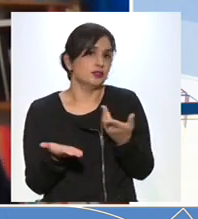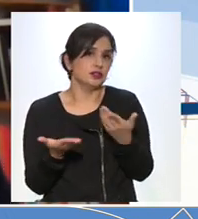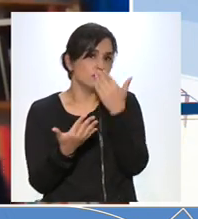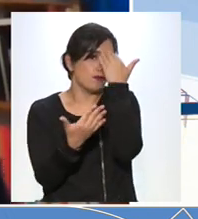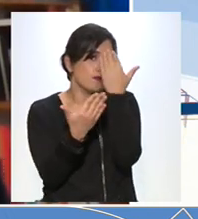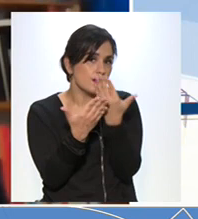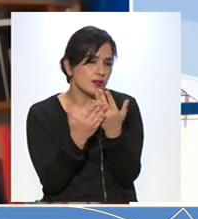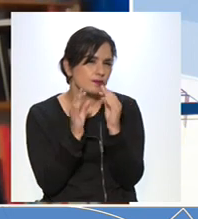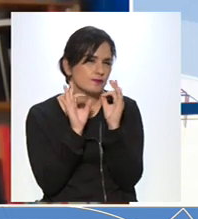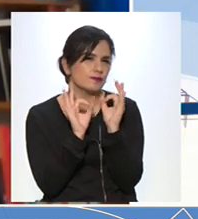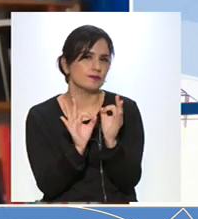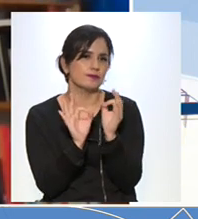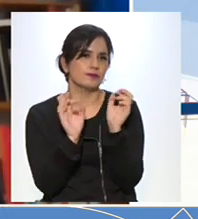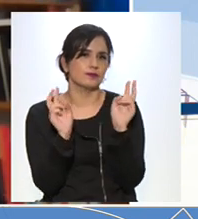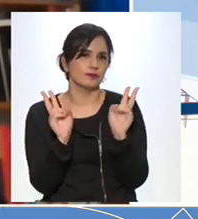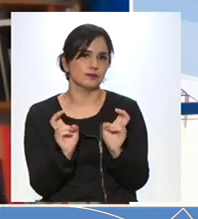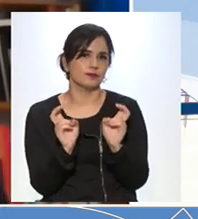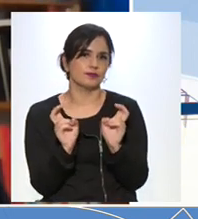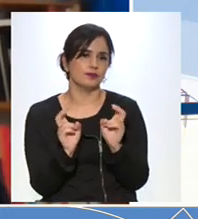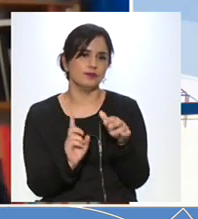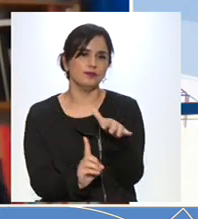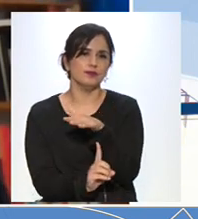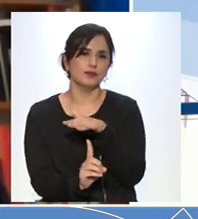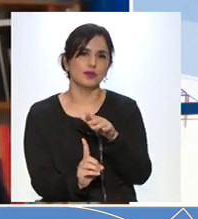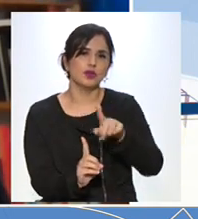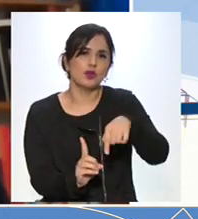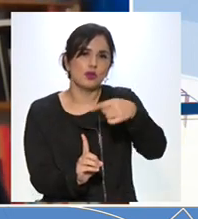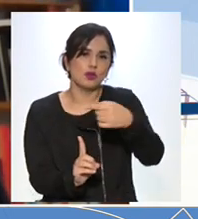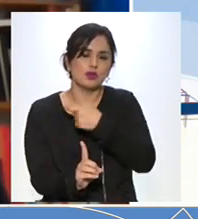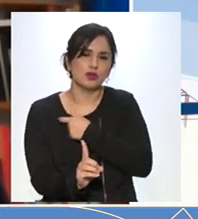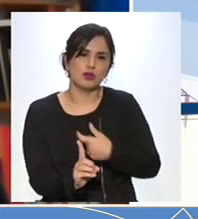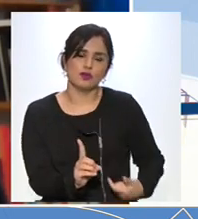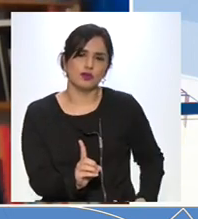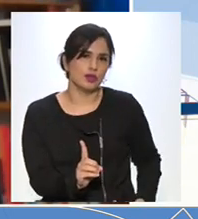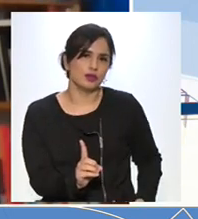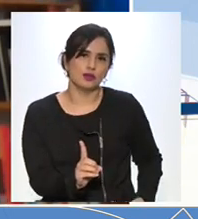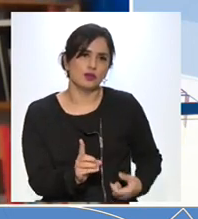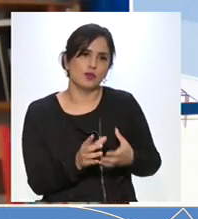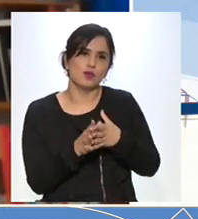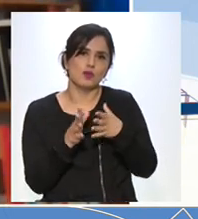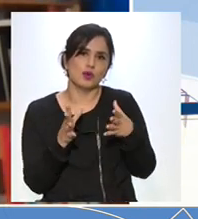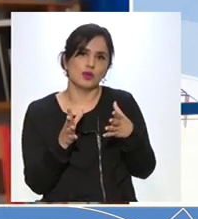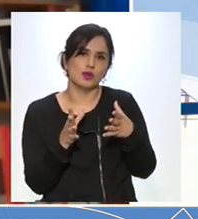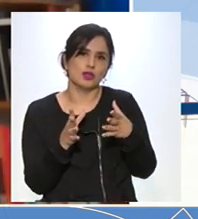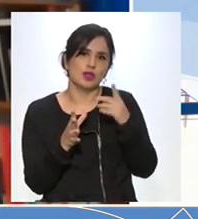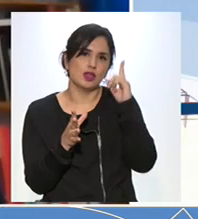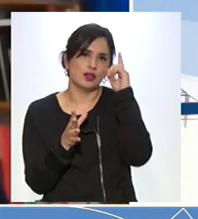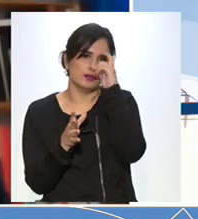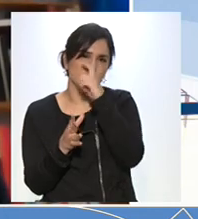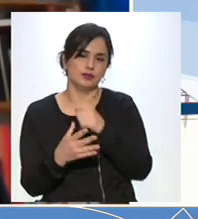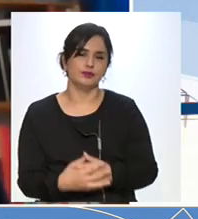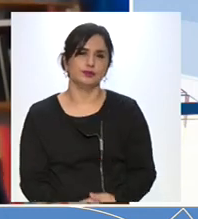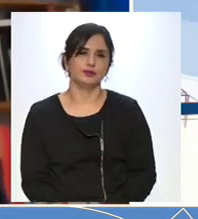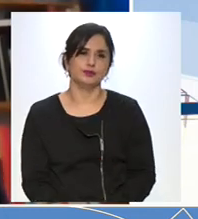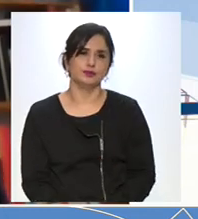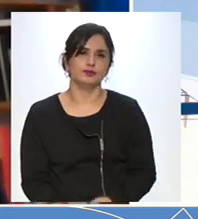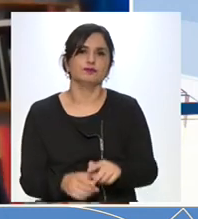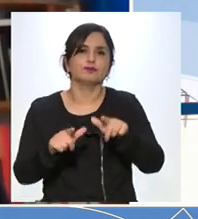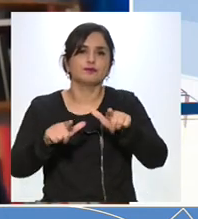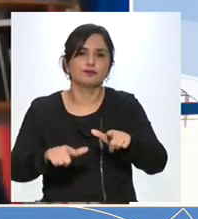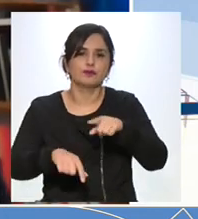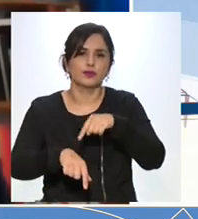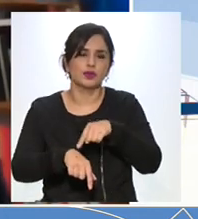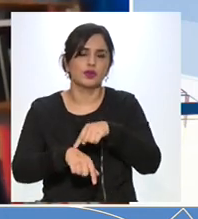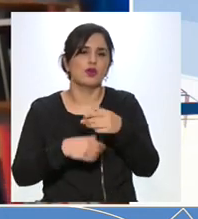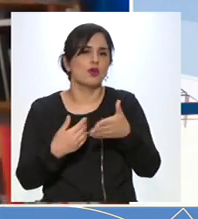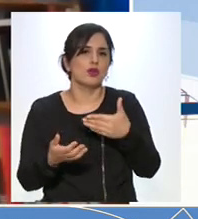enfrentamos adecuadamente esto, el escenario del próximo gobierno va a ser un escenario tremendamente complejo. Va a instalarse en un momento